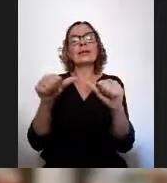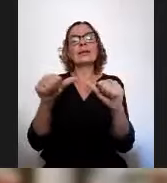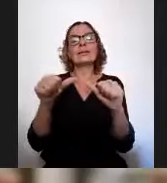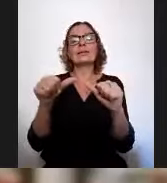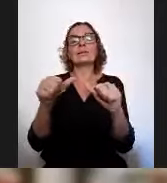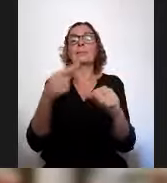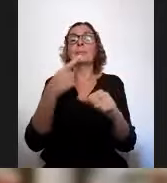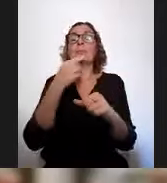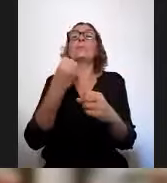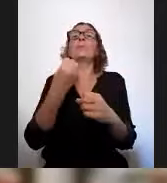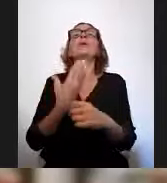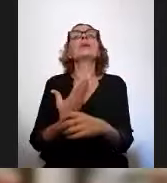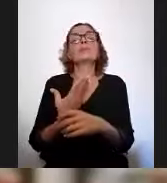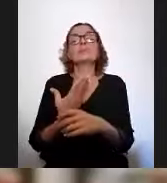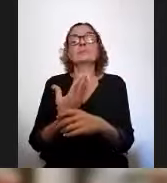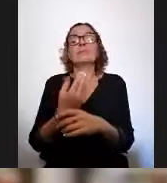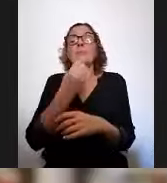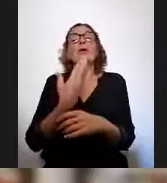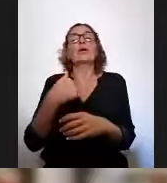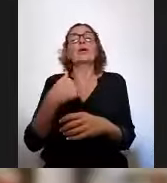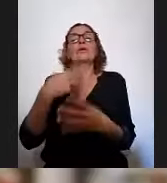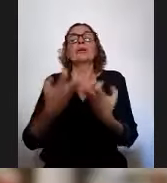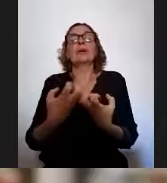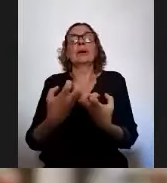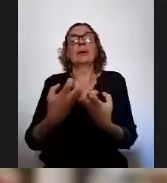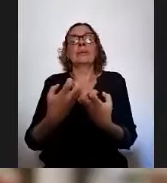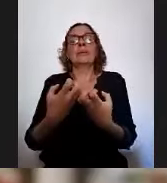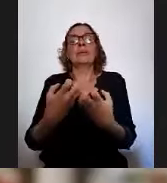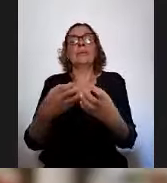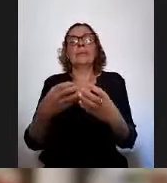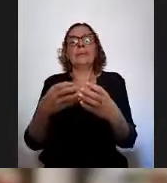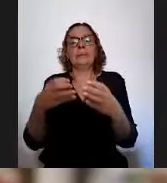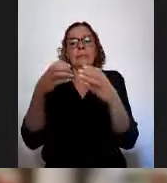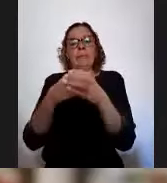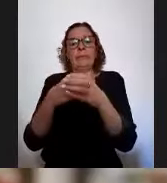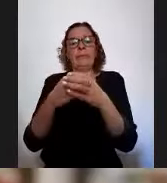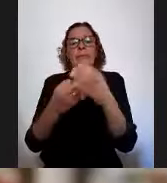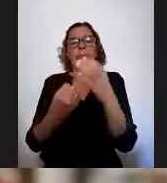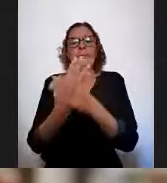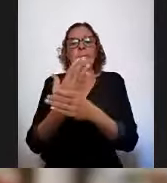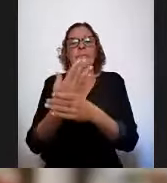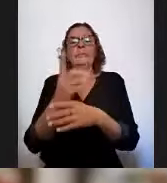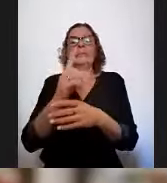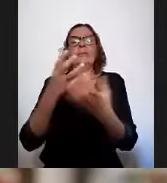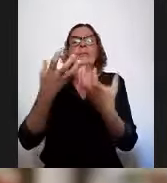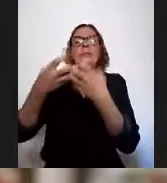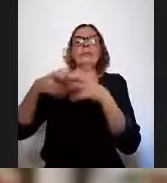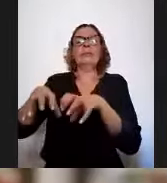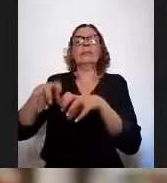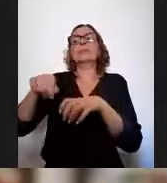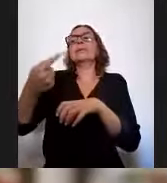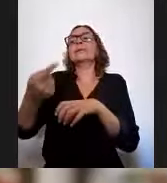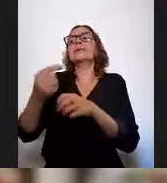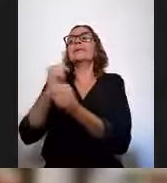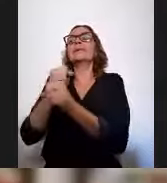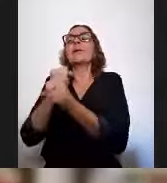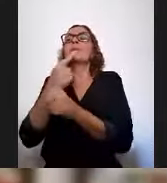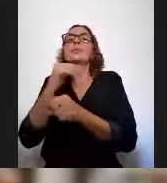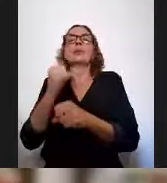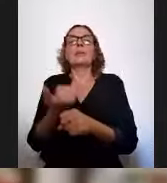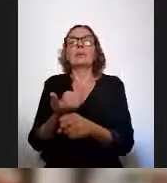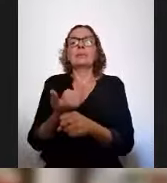qué? ¿Sí? ¿Por qué quiero crear mi emprendimiento y por qué no quiero otro tipo de trabajo?